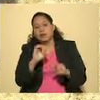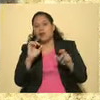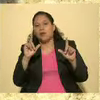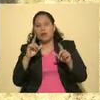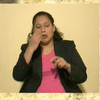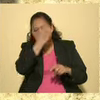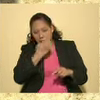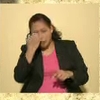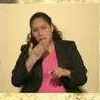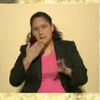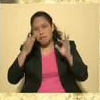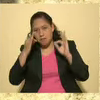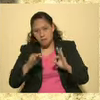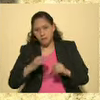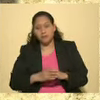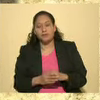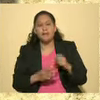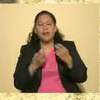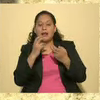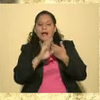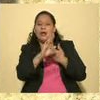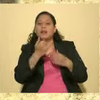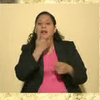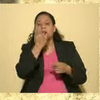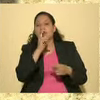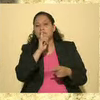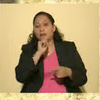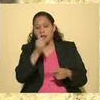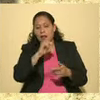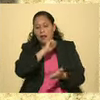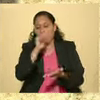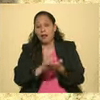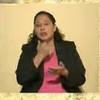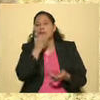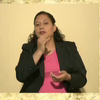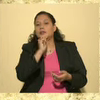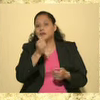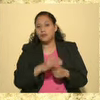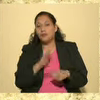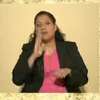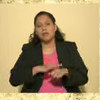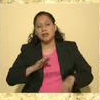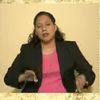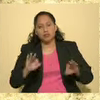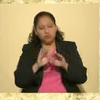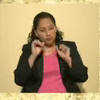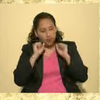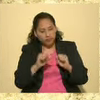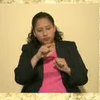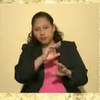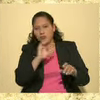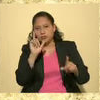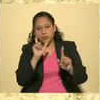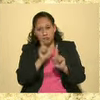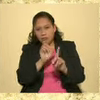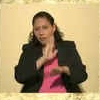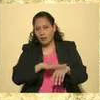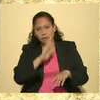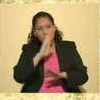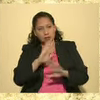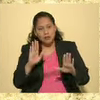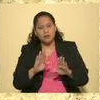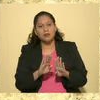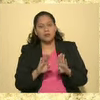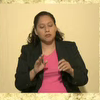las verificaciones. Vamos a evitar que haya errores en las actas, y lo más importante, vamos a darle certeza jurídica una vez más a todos